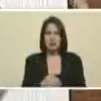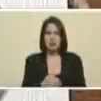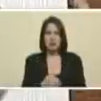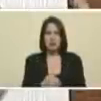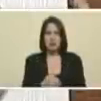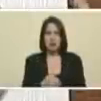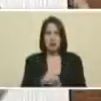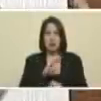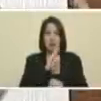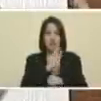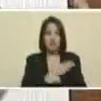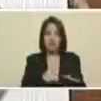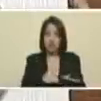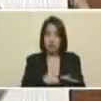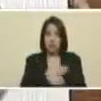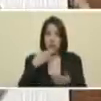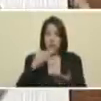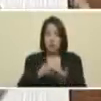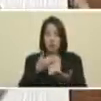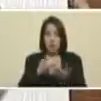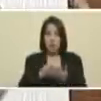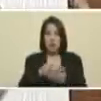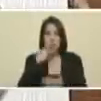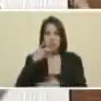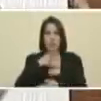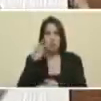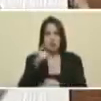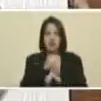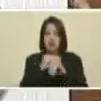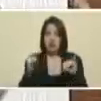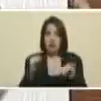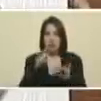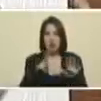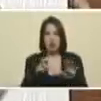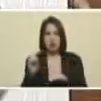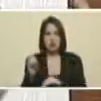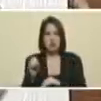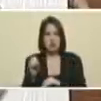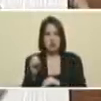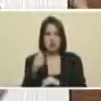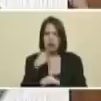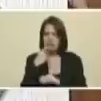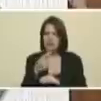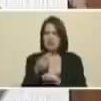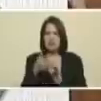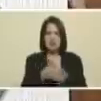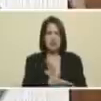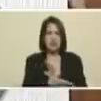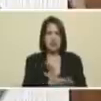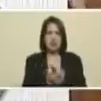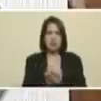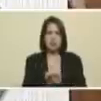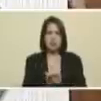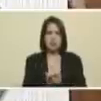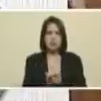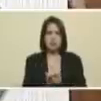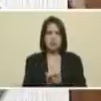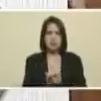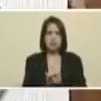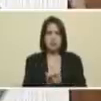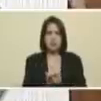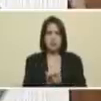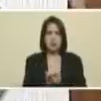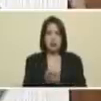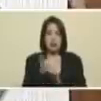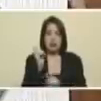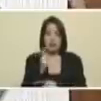la fuerza del planteamiento político que tuvo a finales de los 80, que había llegado el momento de propiciar